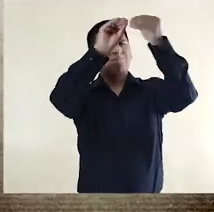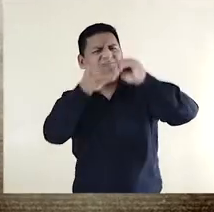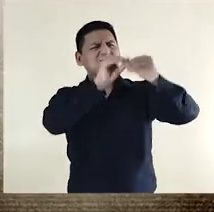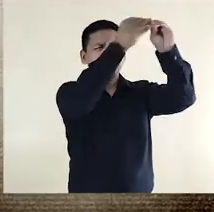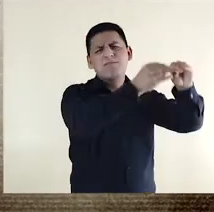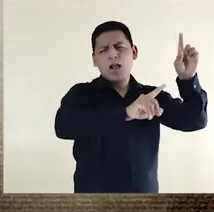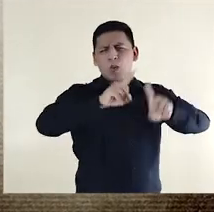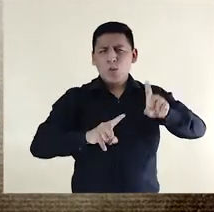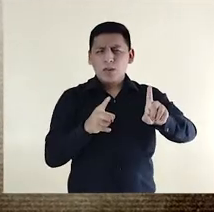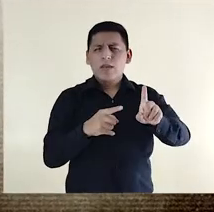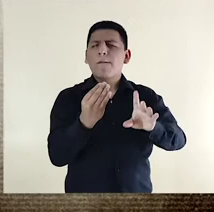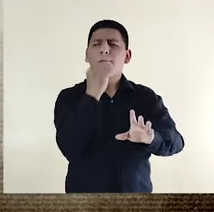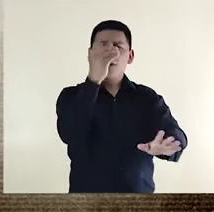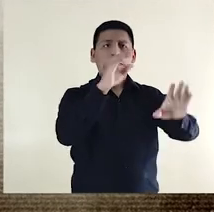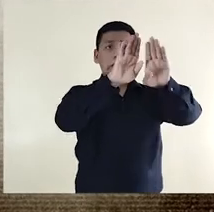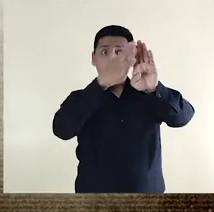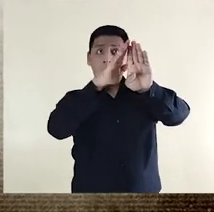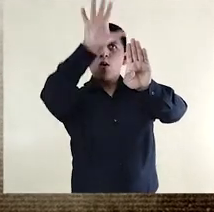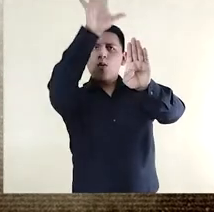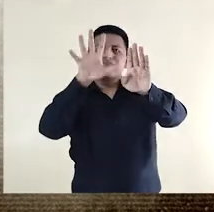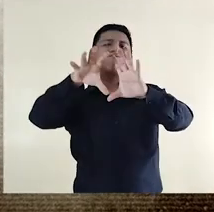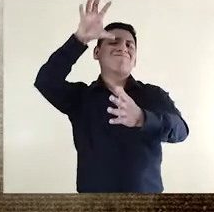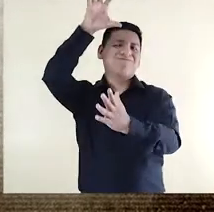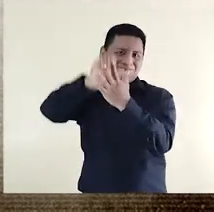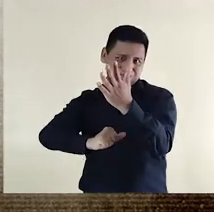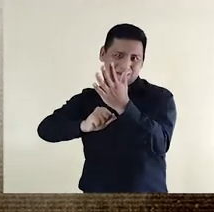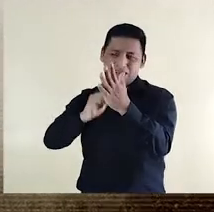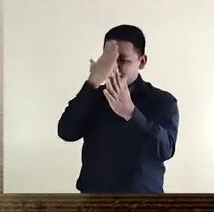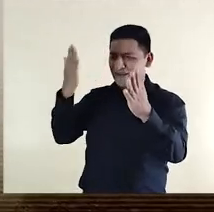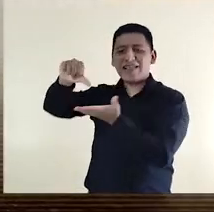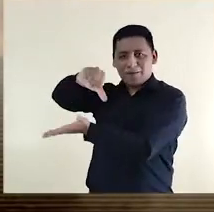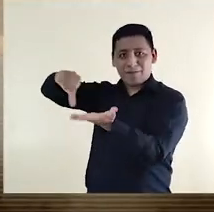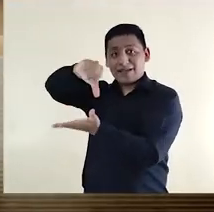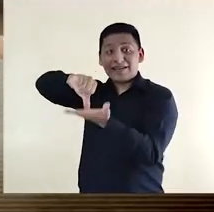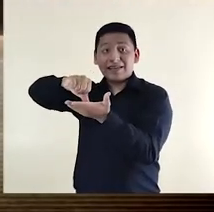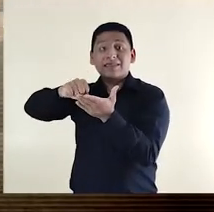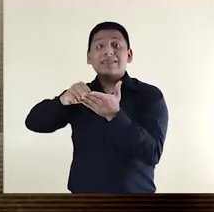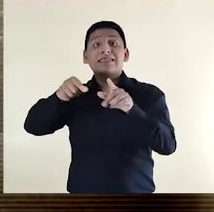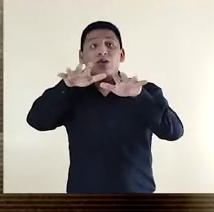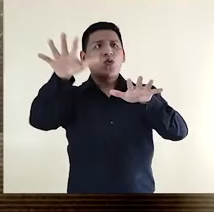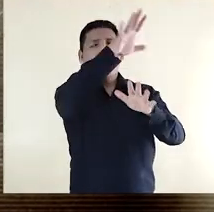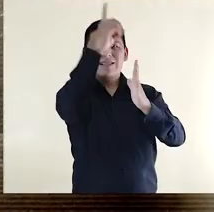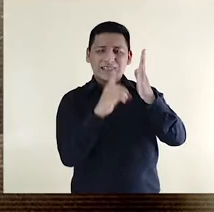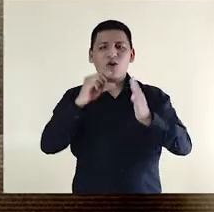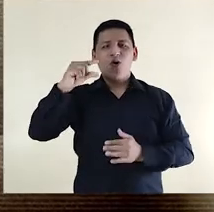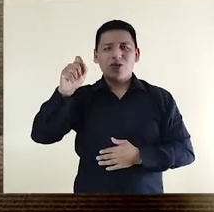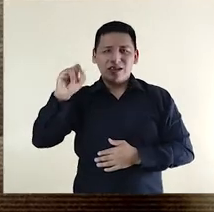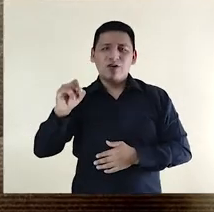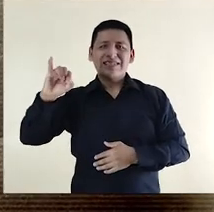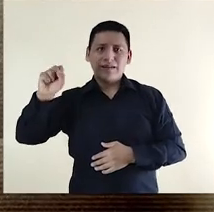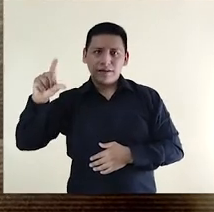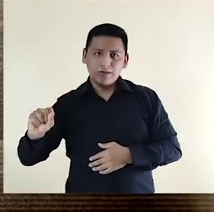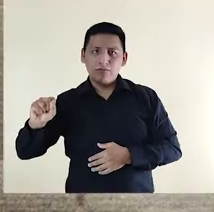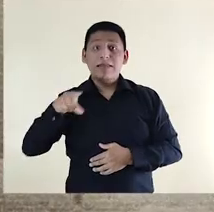algunas remodelaciones, sobre todo en la desaparición de una de las dos portadas que hacían frente a la plaza, y es de modelo gótico isabelino,